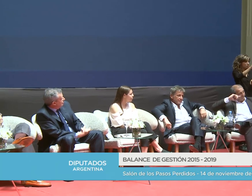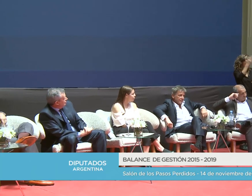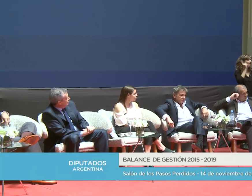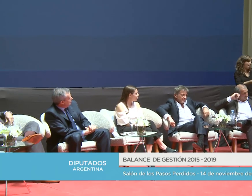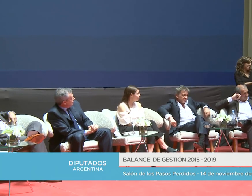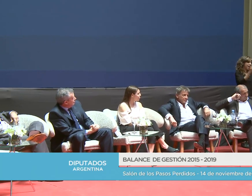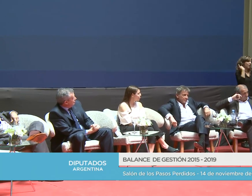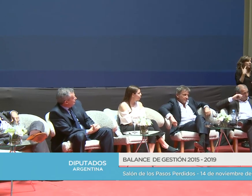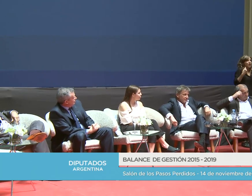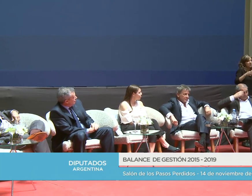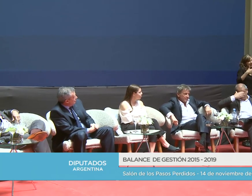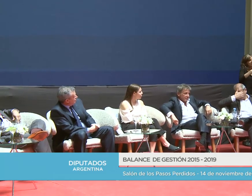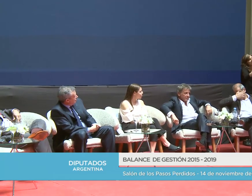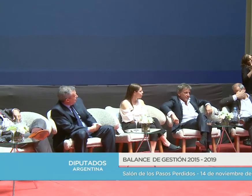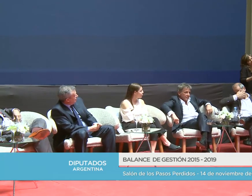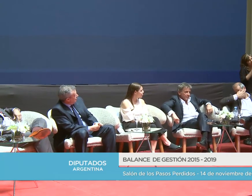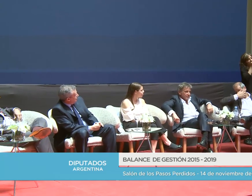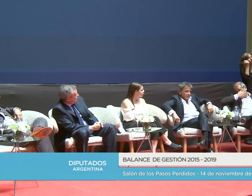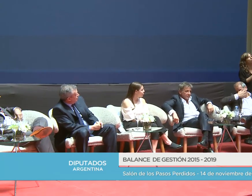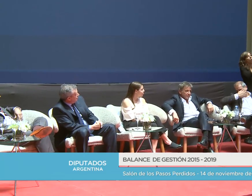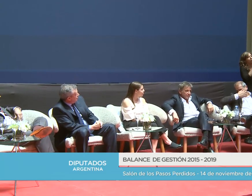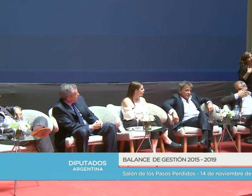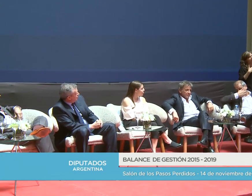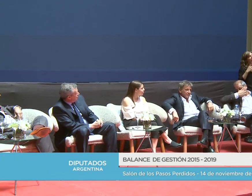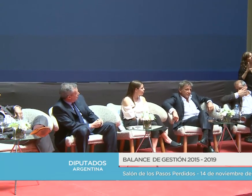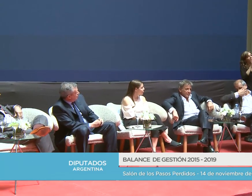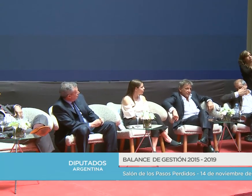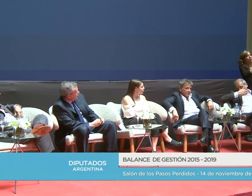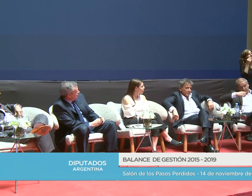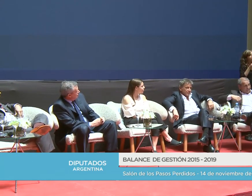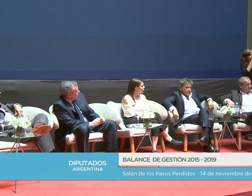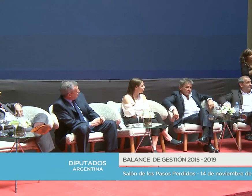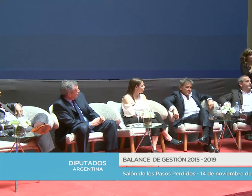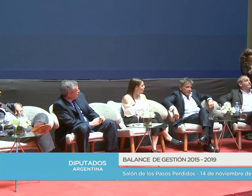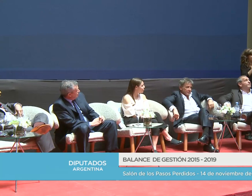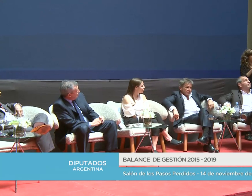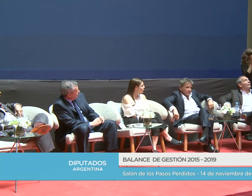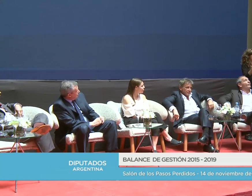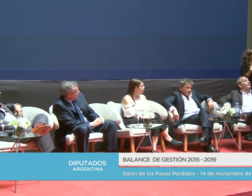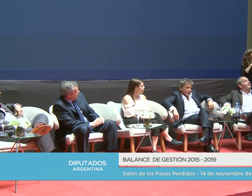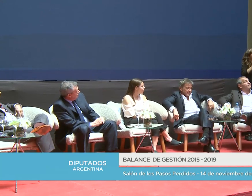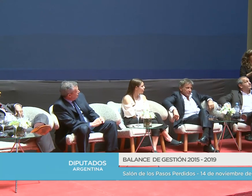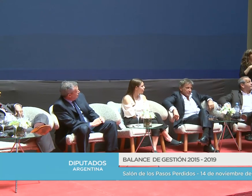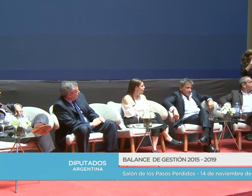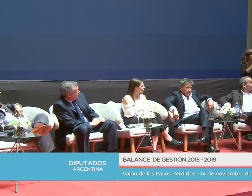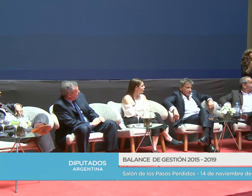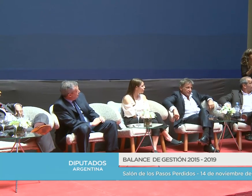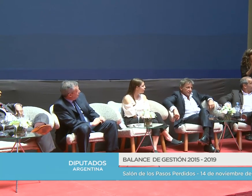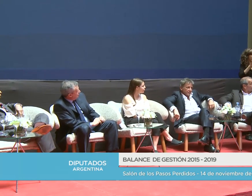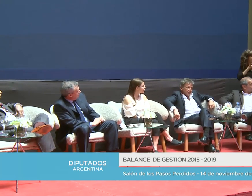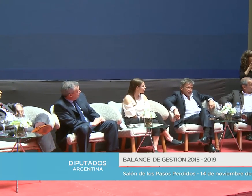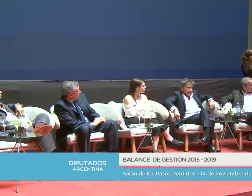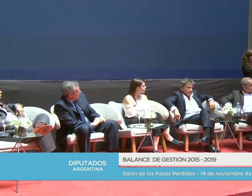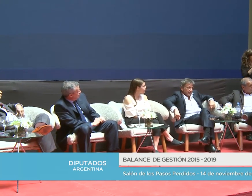Guillermo al principio, que fue también fundamental para que armemos esto, este ida y vuelta, que hoy nos lleva a